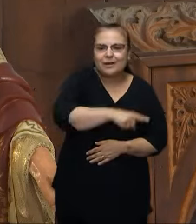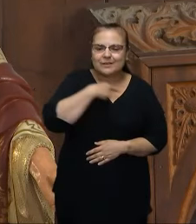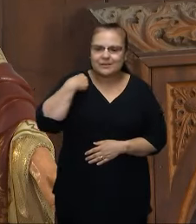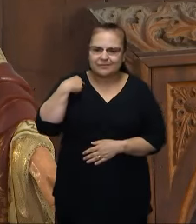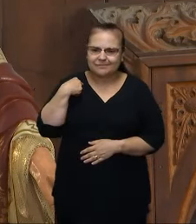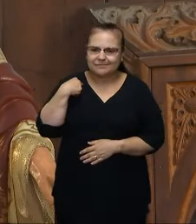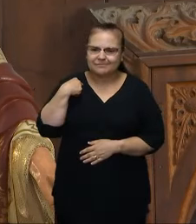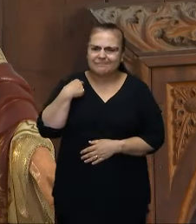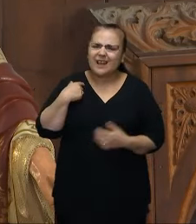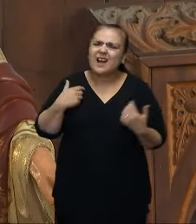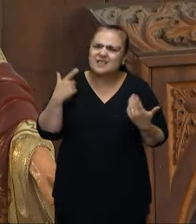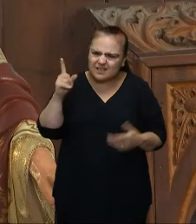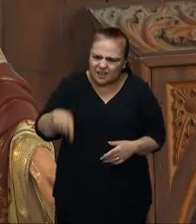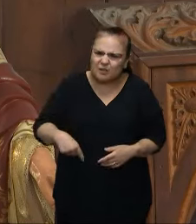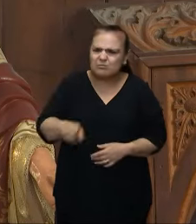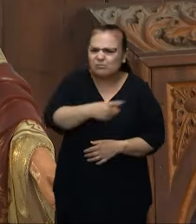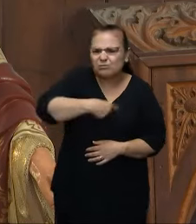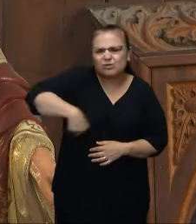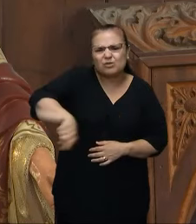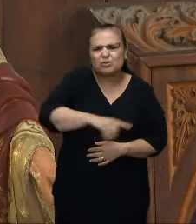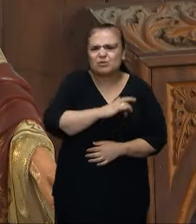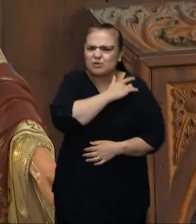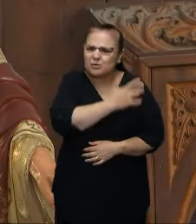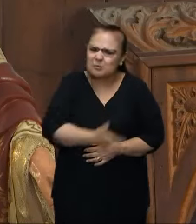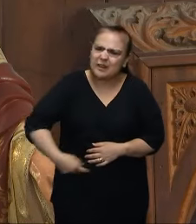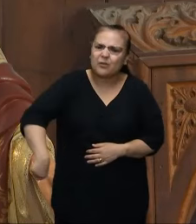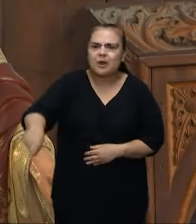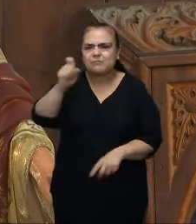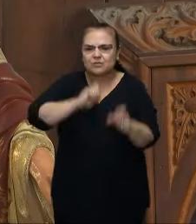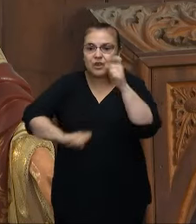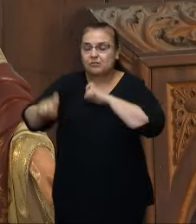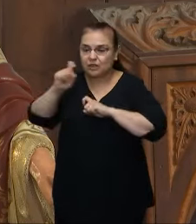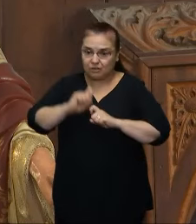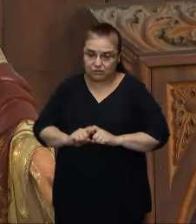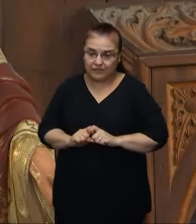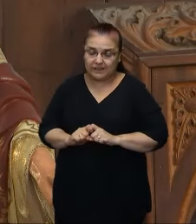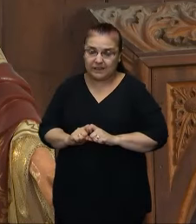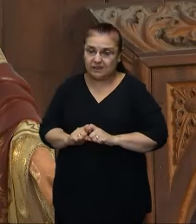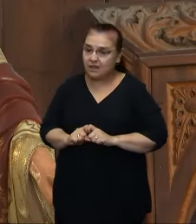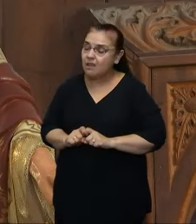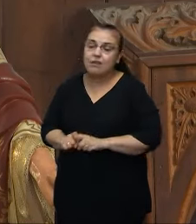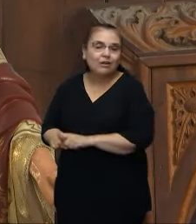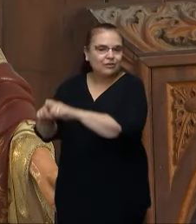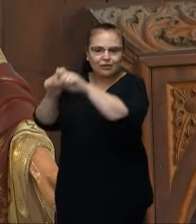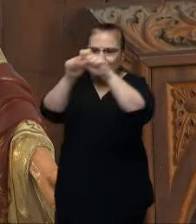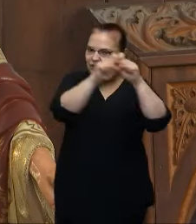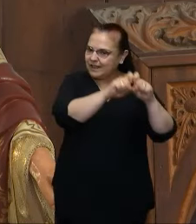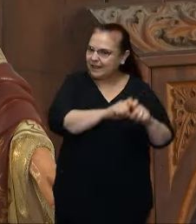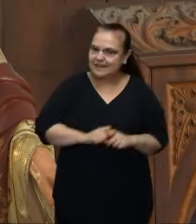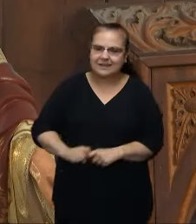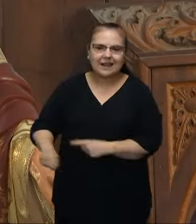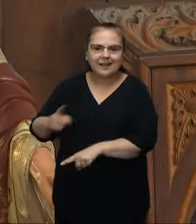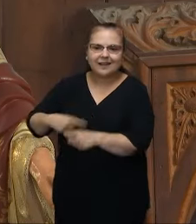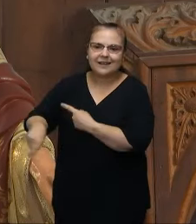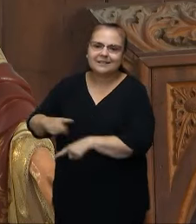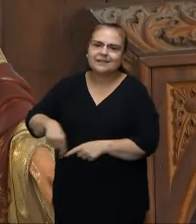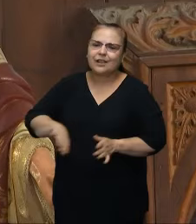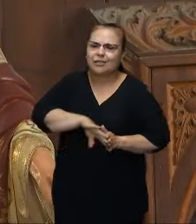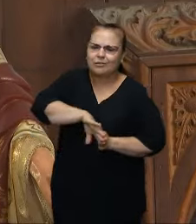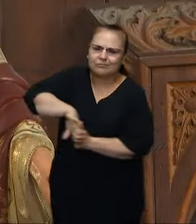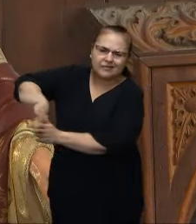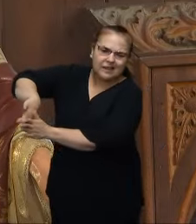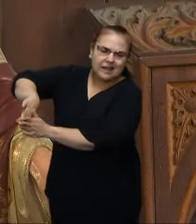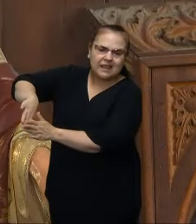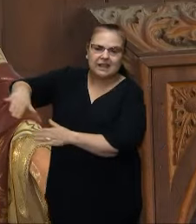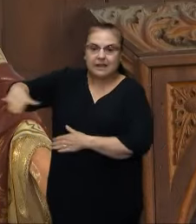perdona nuestras ofensas como también nosotros perdonamos a los nos ofenden no nos dejes caer en la